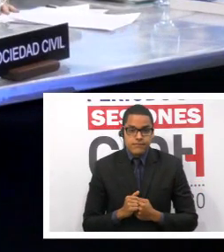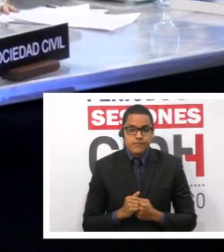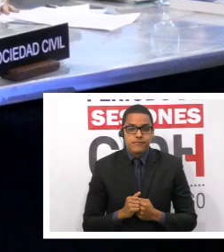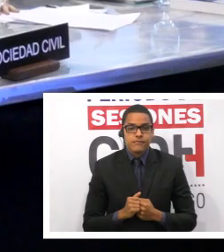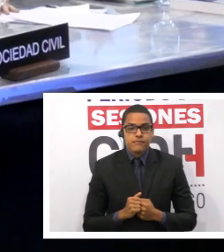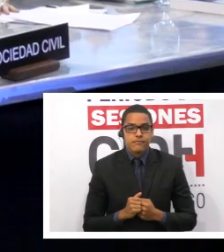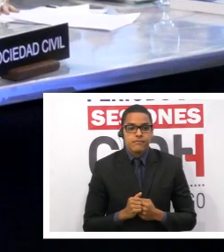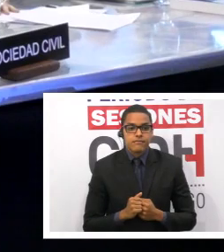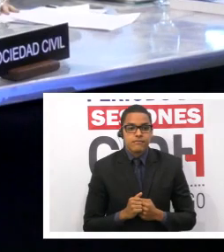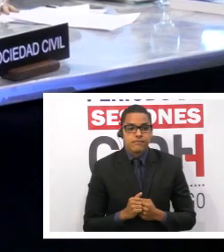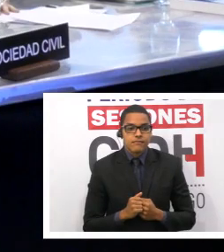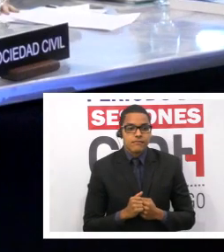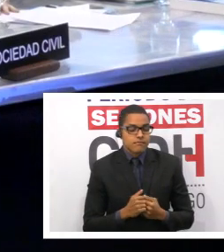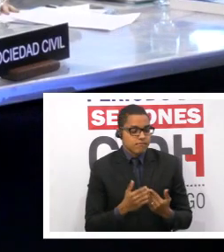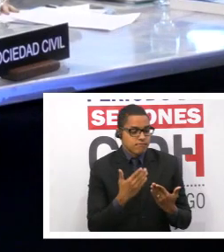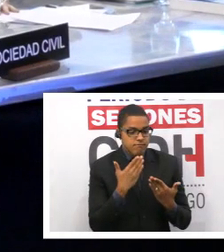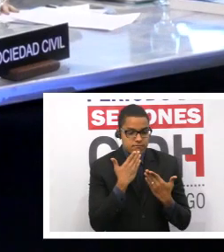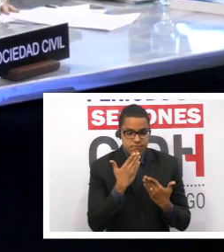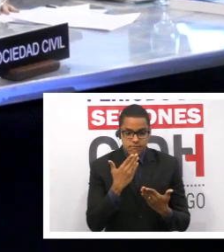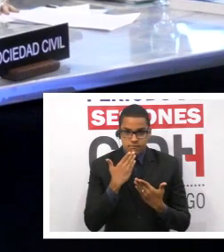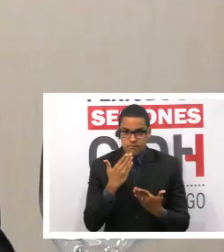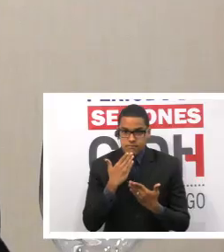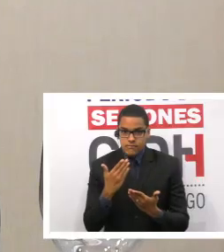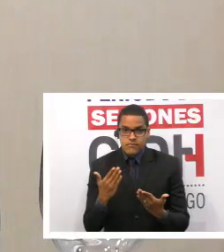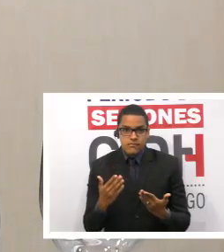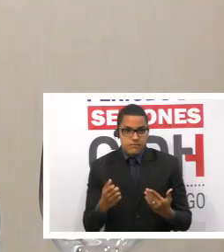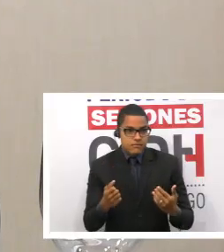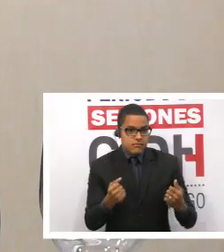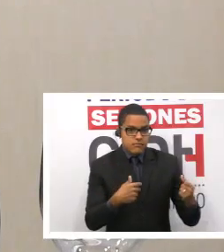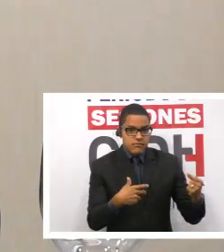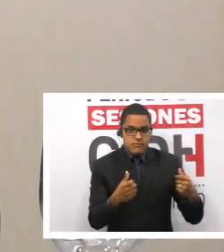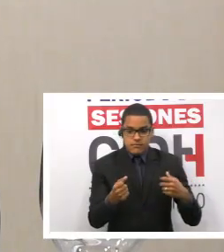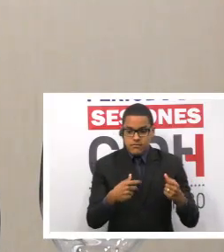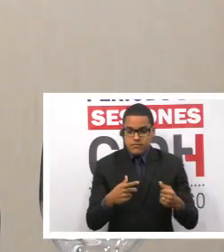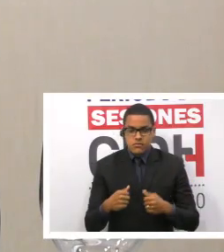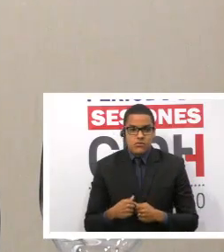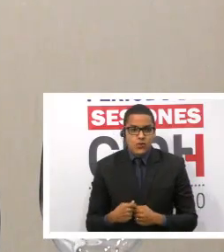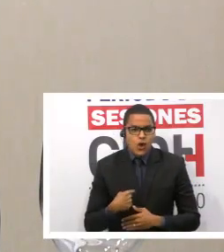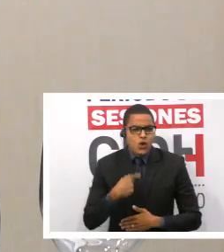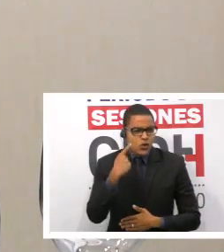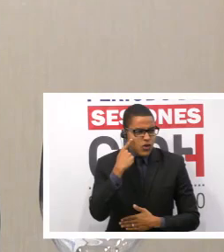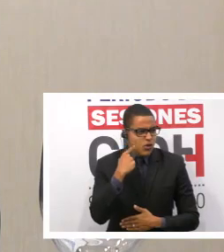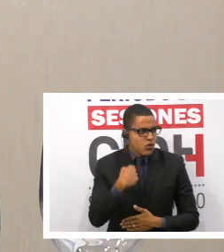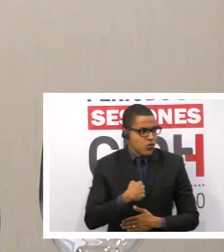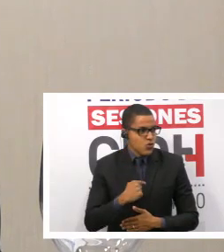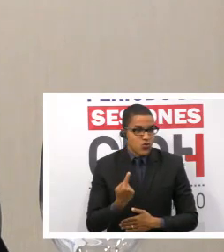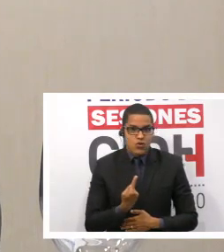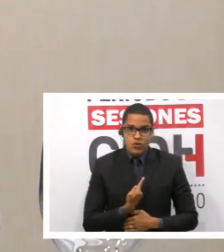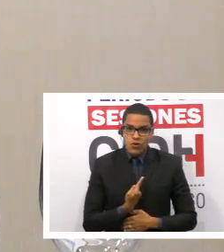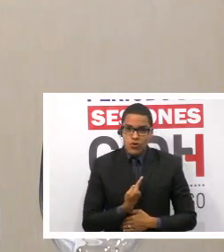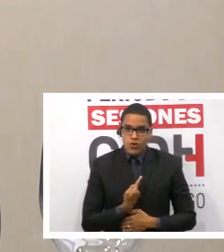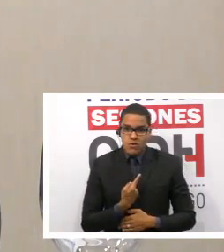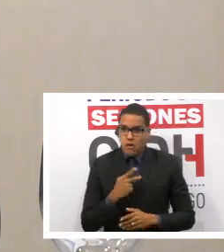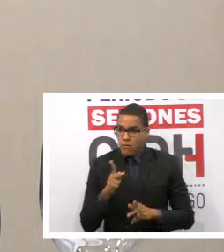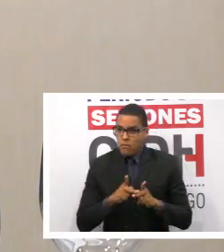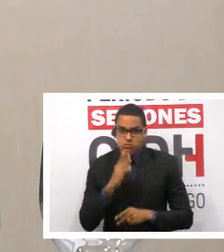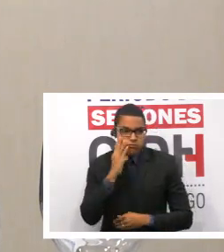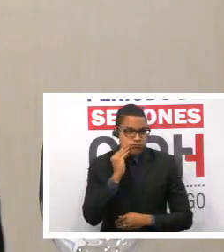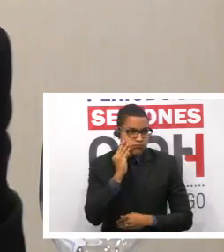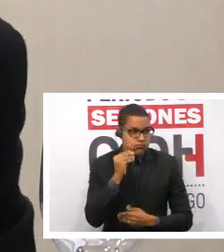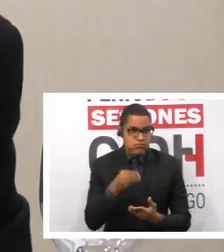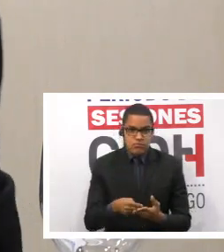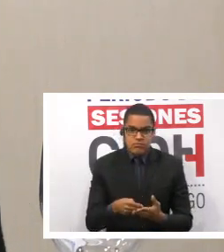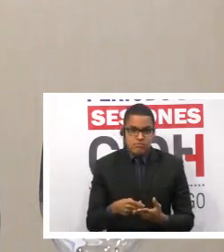gracias por sus comentarios y creo que soy el único economista en la mesa este creo no estoy muy